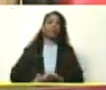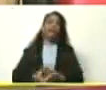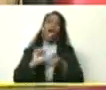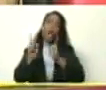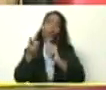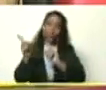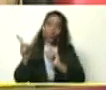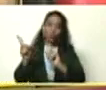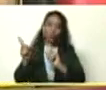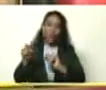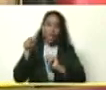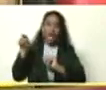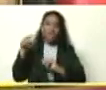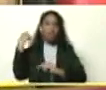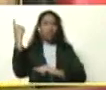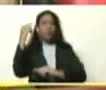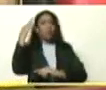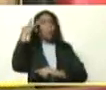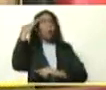Eso es pura utopía.